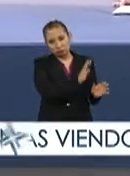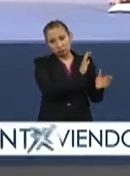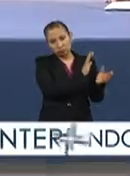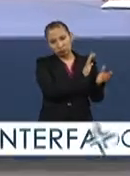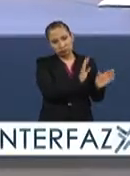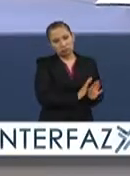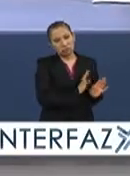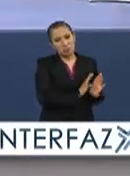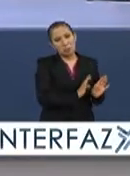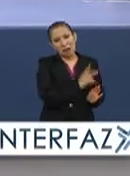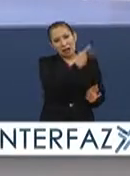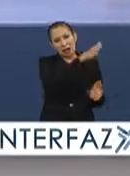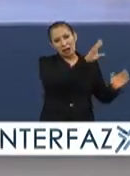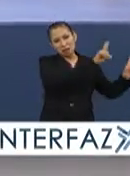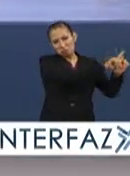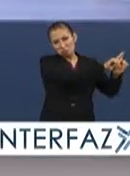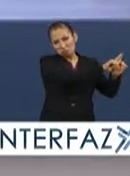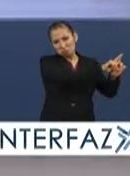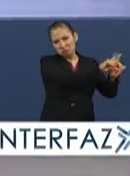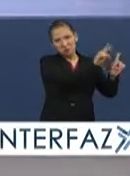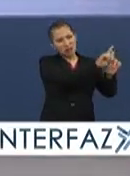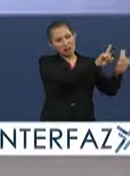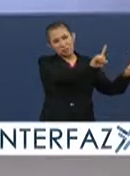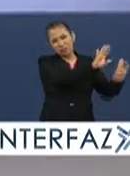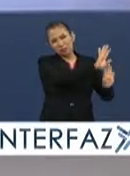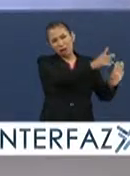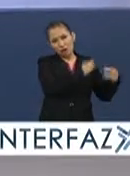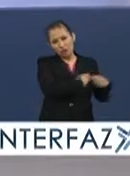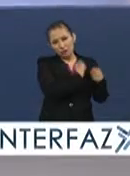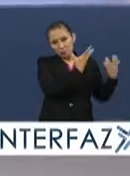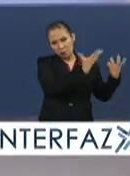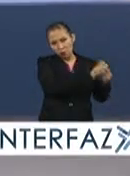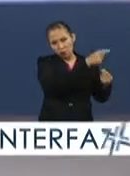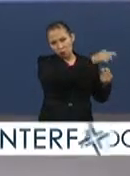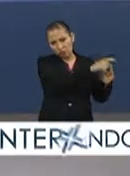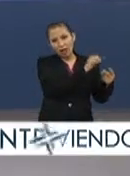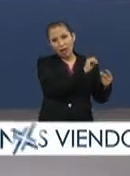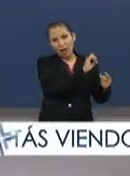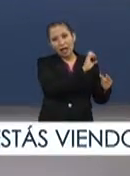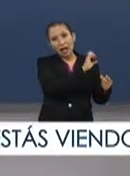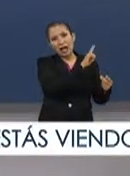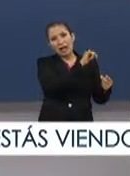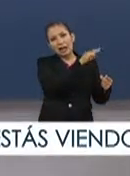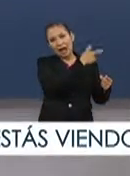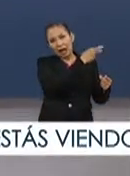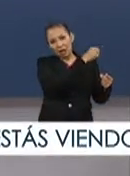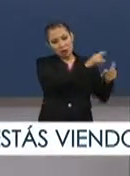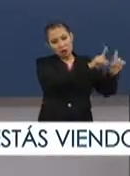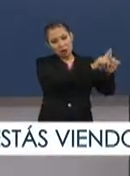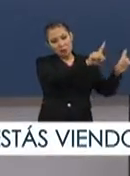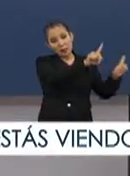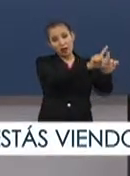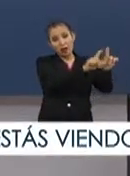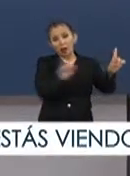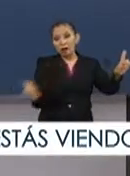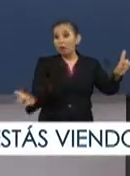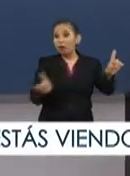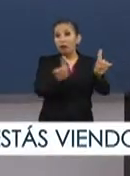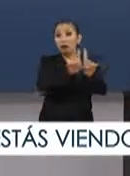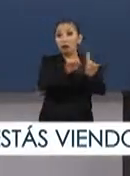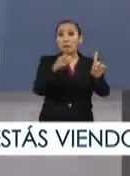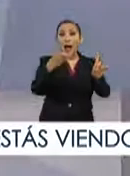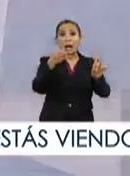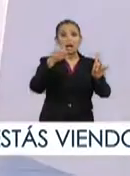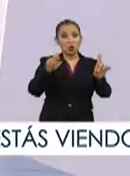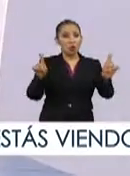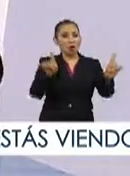embajador francés, él tenía su pareja, aunque ya se había separado, ya no vivía con Elena Garro desde hace mucho tiempo, pero finalmente coincidieron y